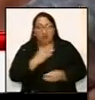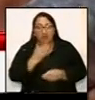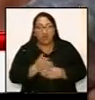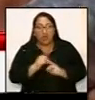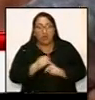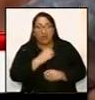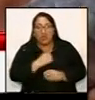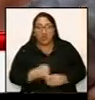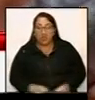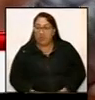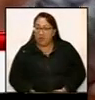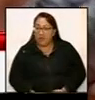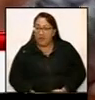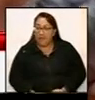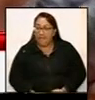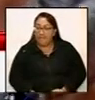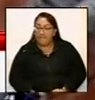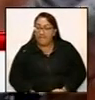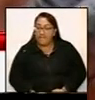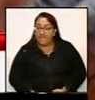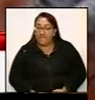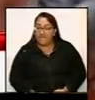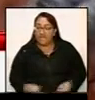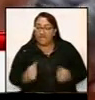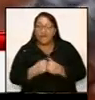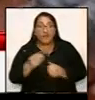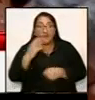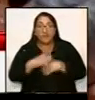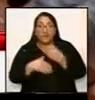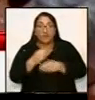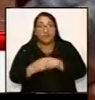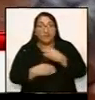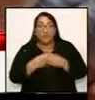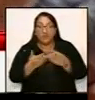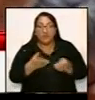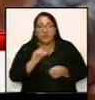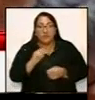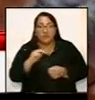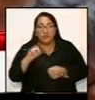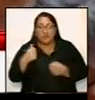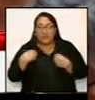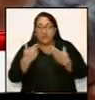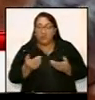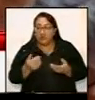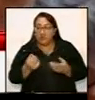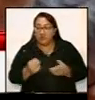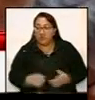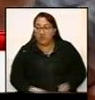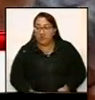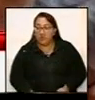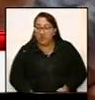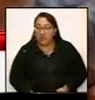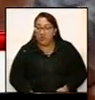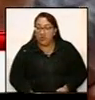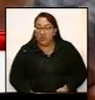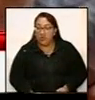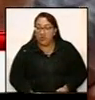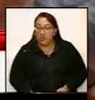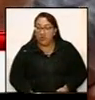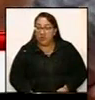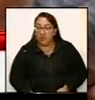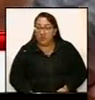para la ejecución. Y dada la experiencia que he tenido, en todas partes del mundo se le da inmunidad. Yo he estado del lado del Banco